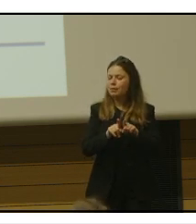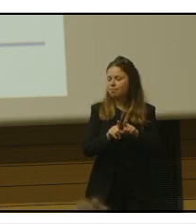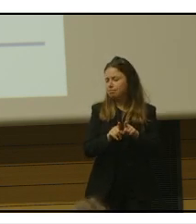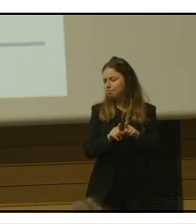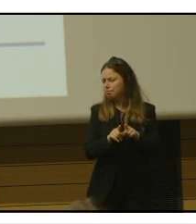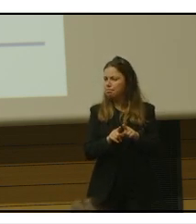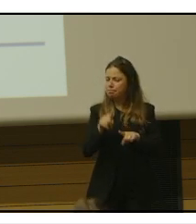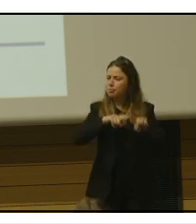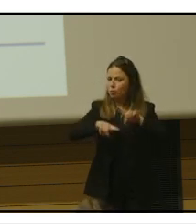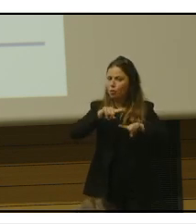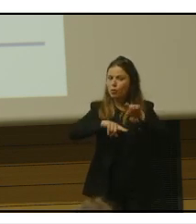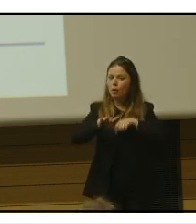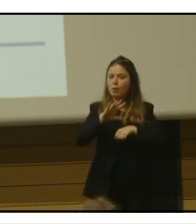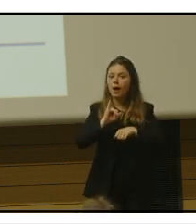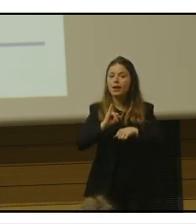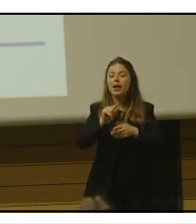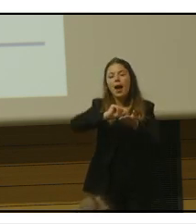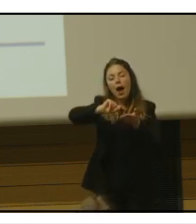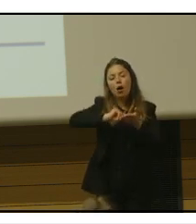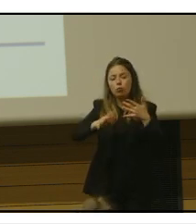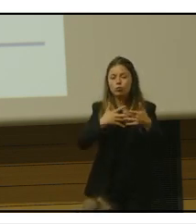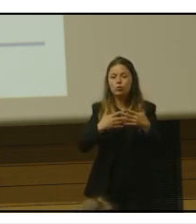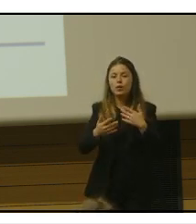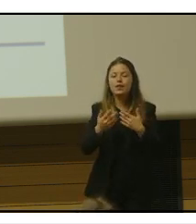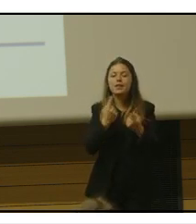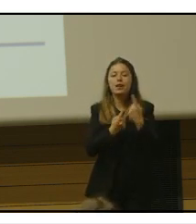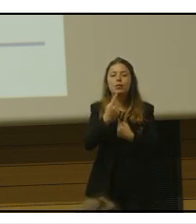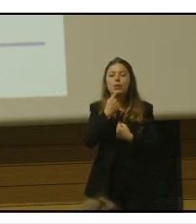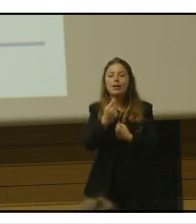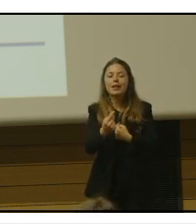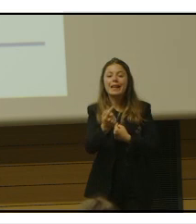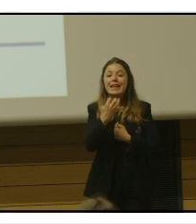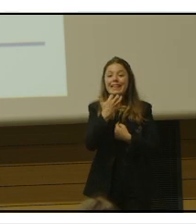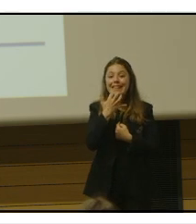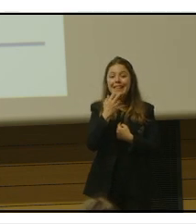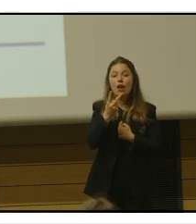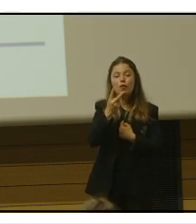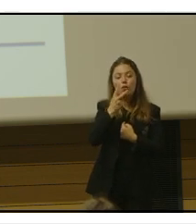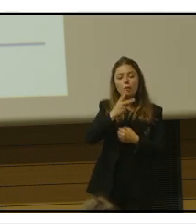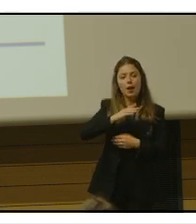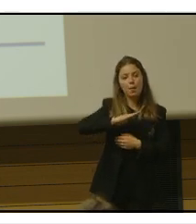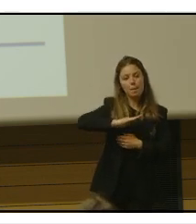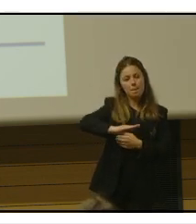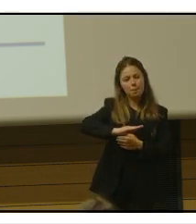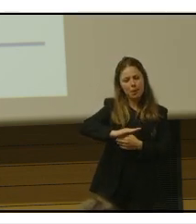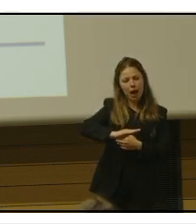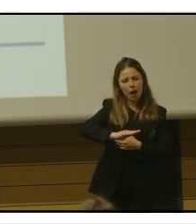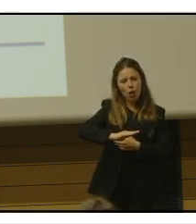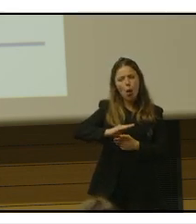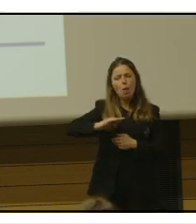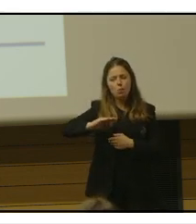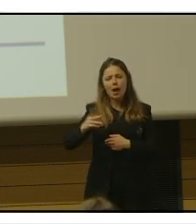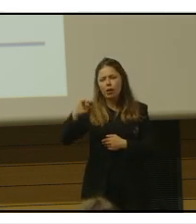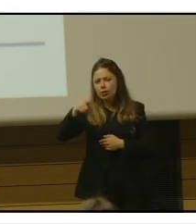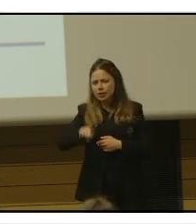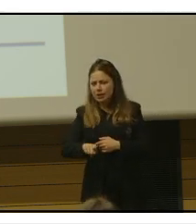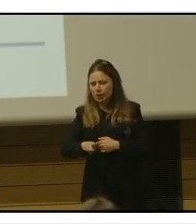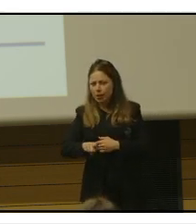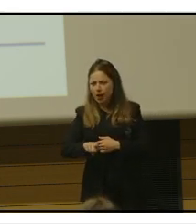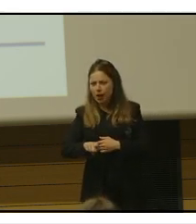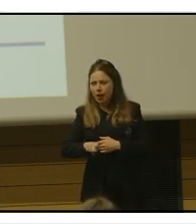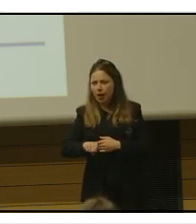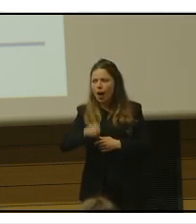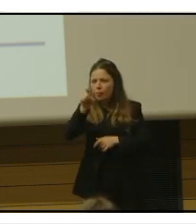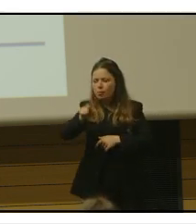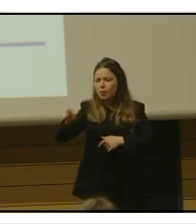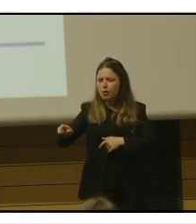Incluso pues había autores que se atrevían a decir algo así como: si fumar es malo, no será malo también estar expuesto